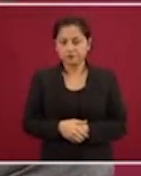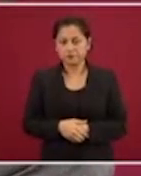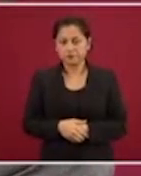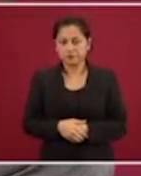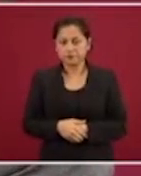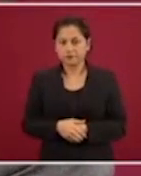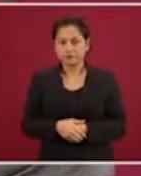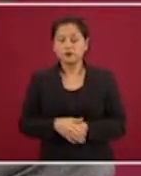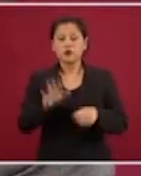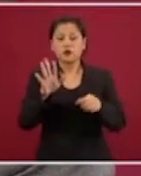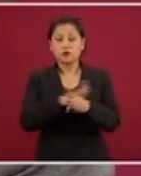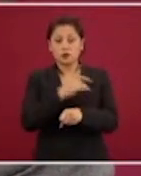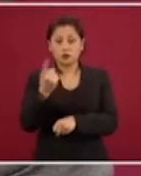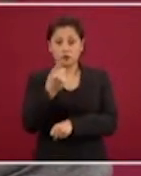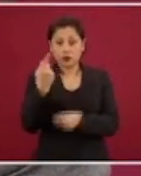están sus trabajadores